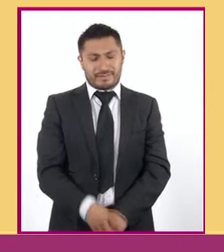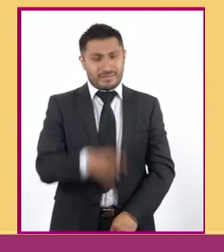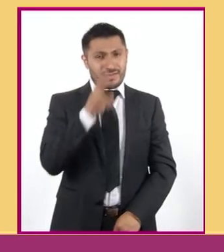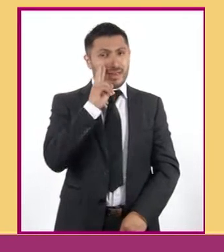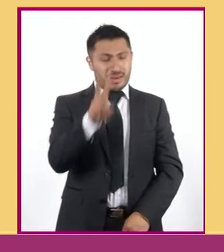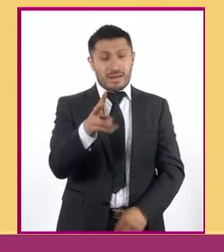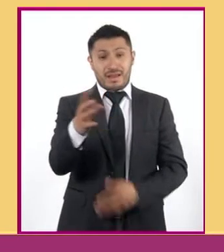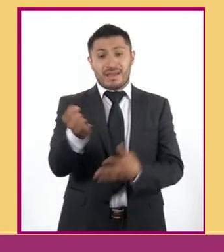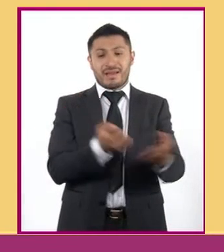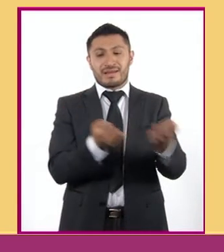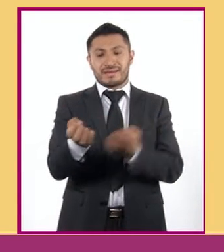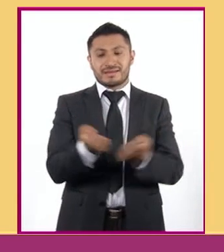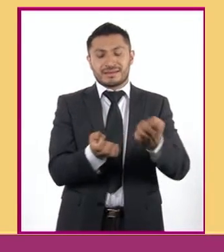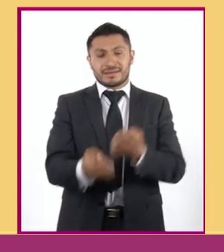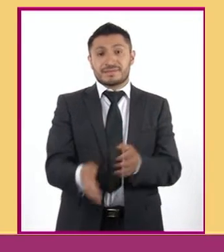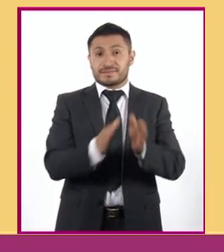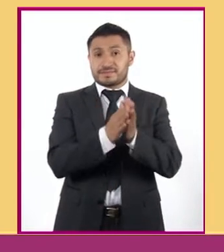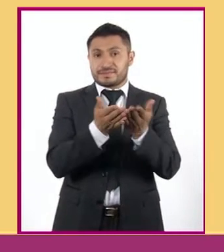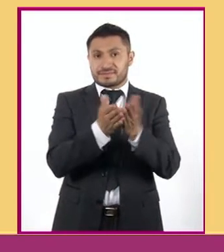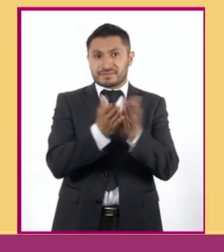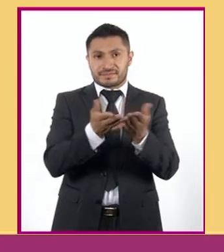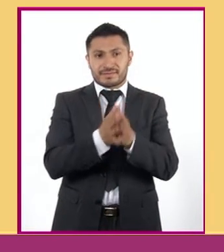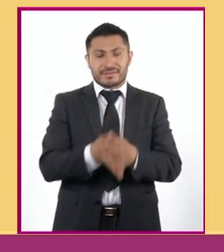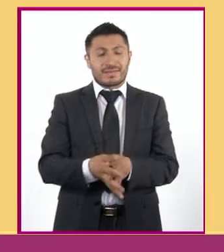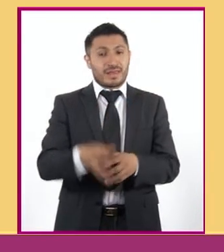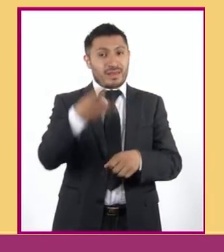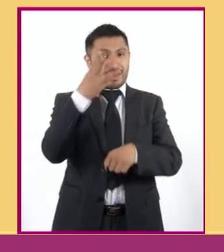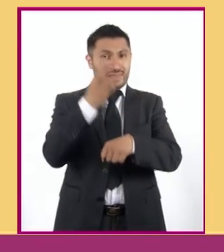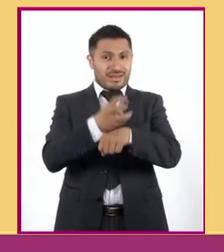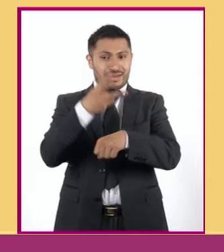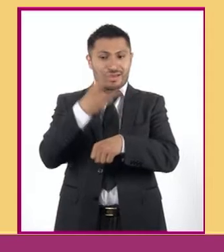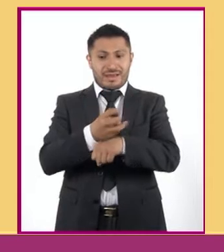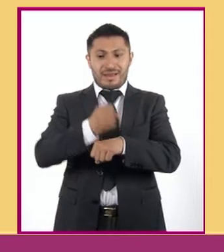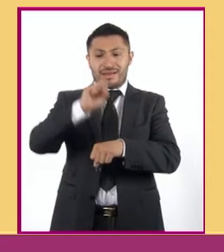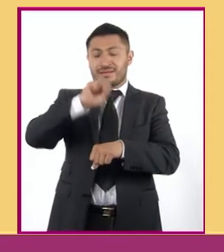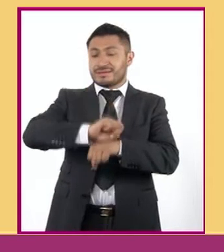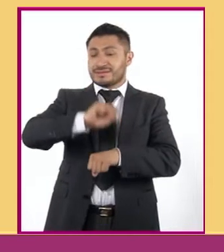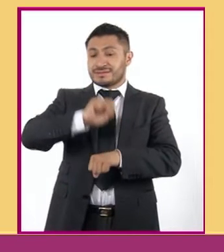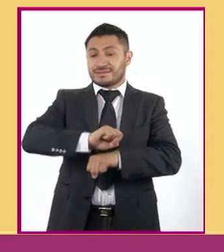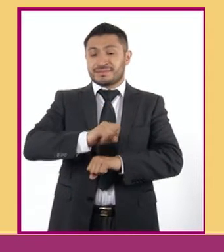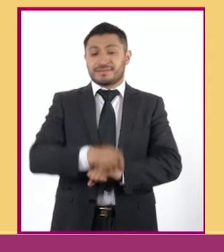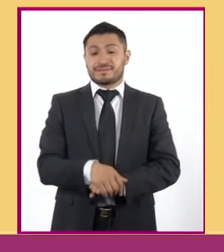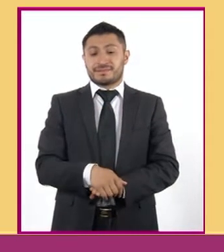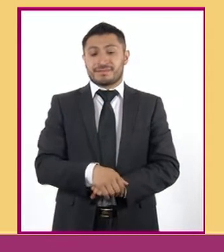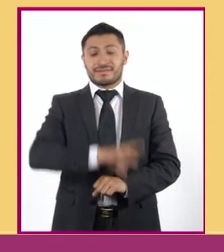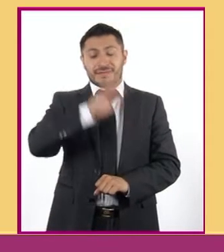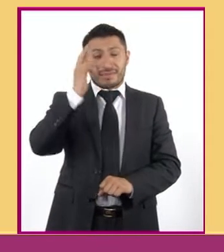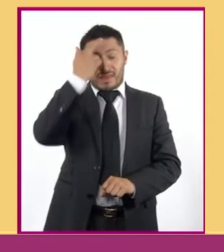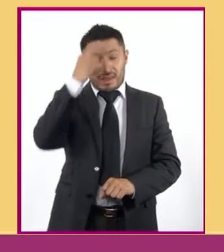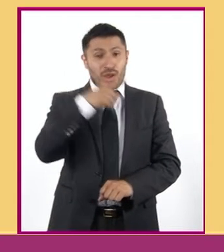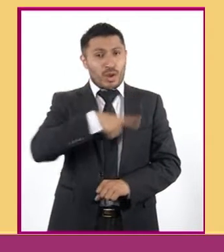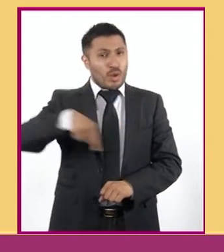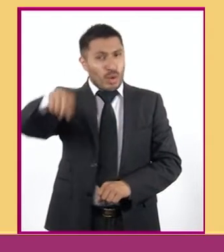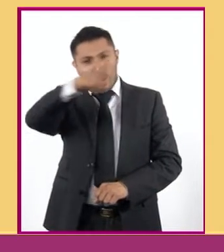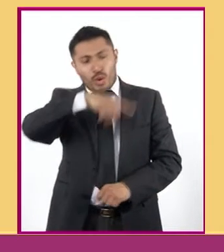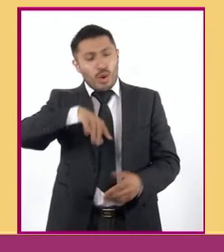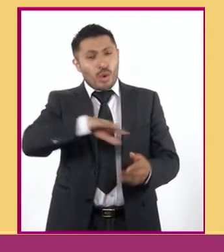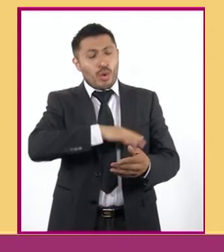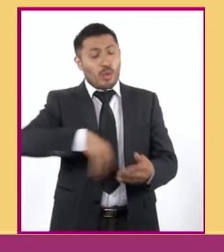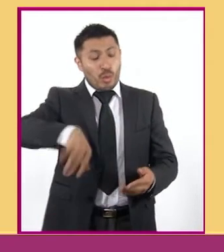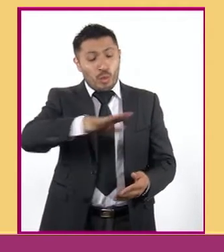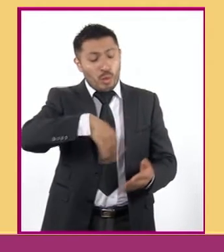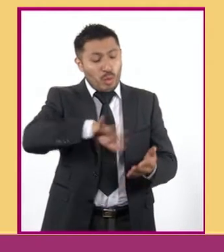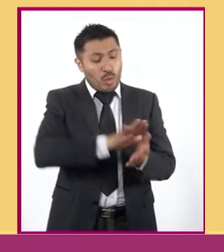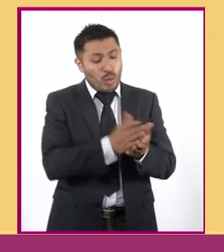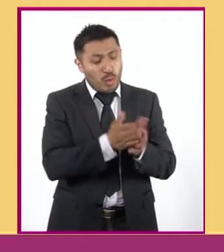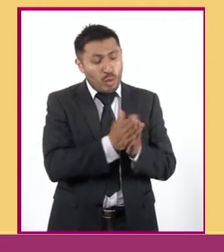Veamos ahora un ejercicio de un libro de texto de tercer grado de secundaria. Recuerden que ustedes pueden buscar el tema en su